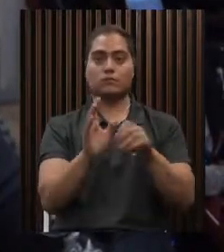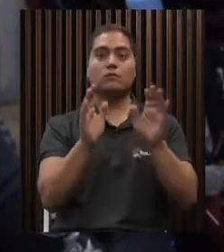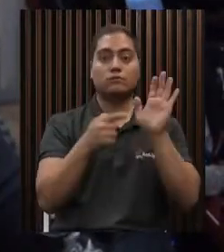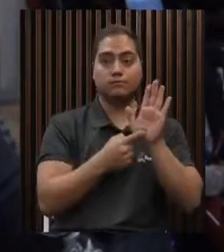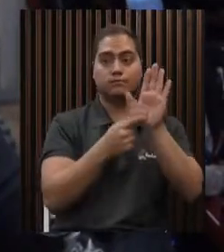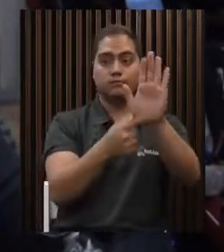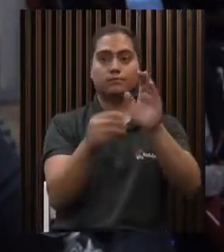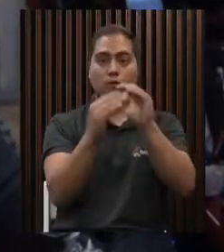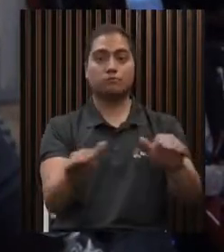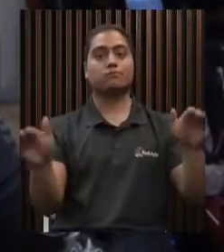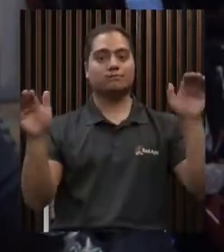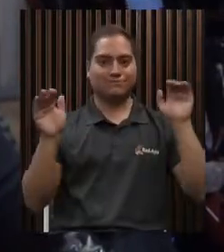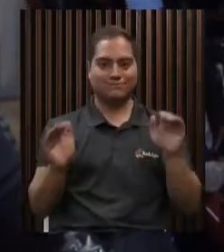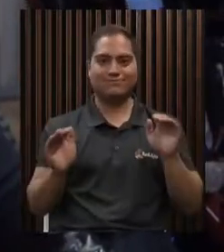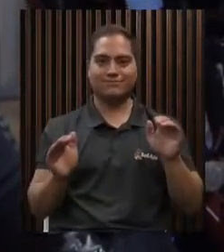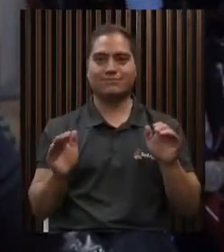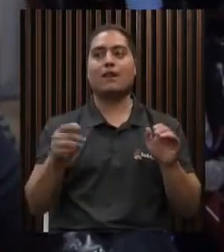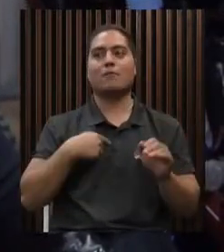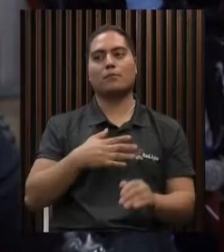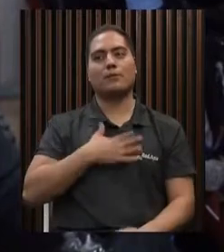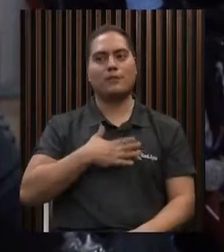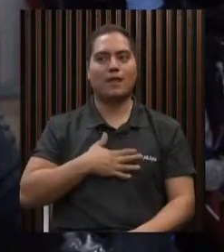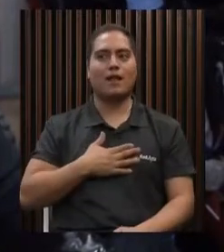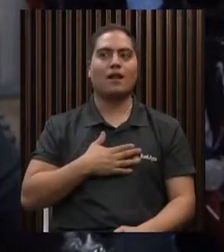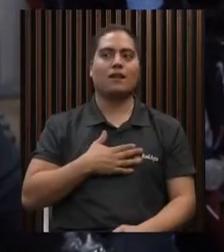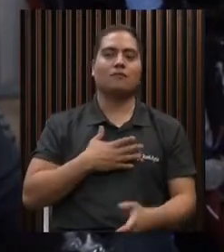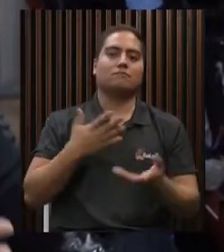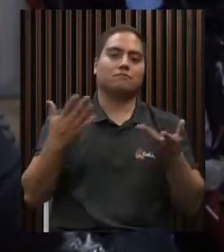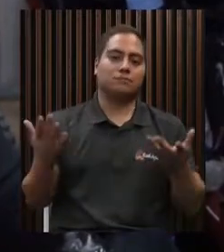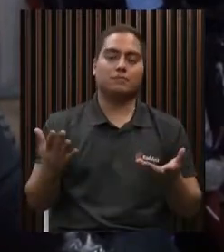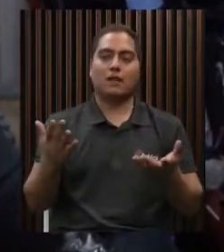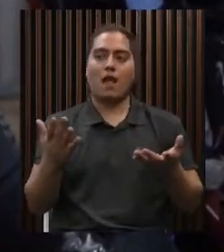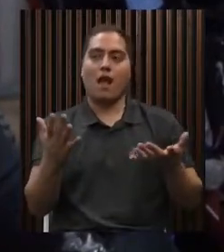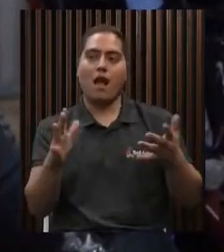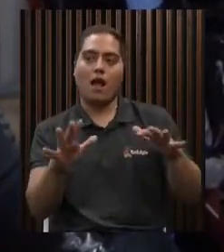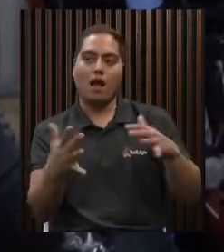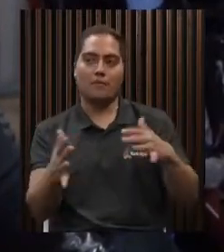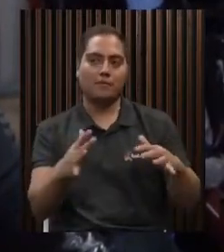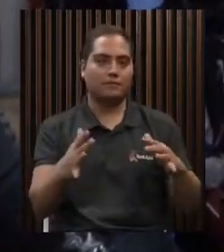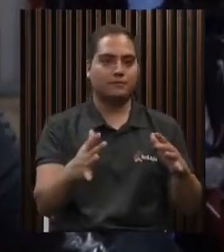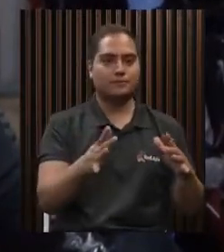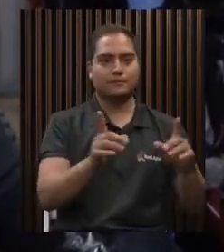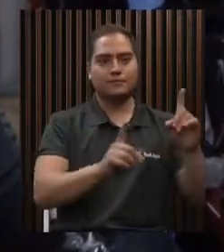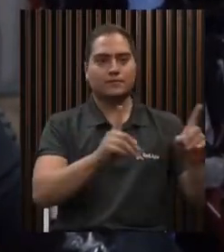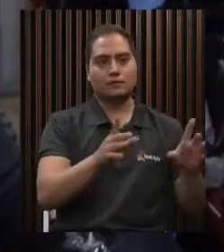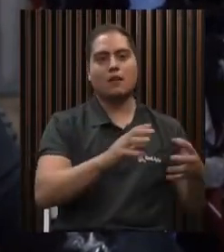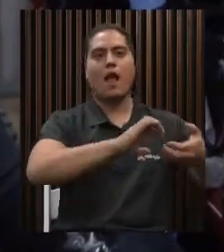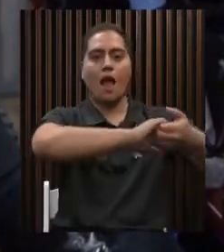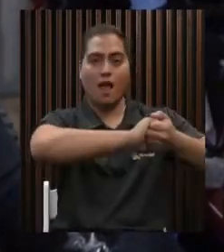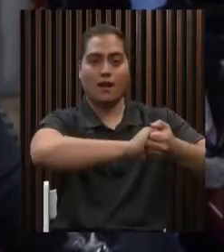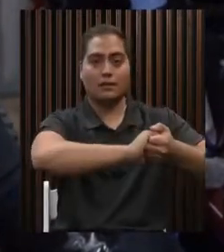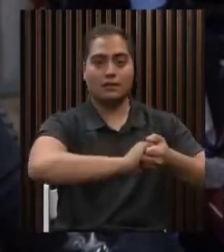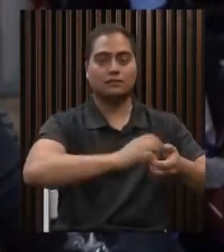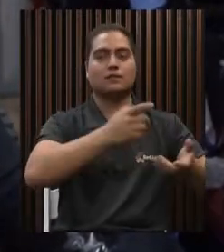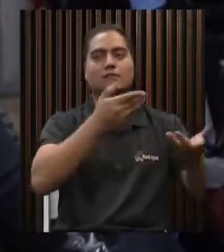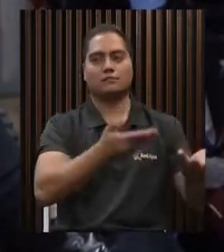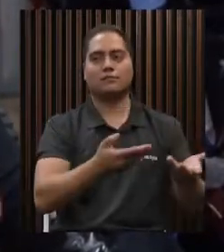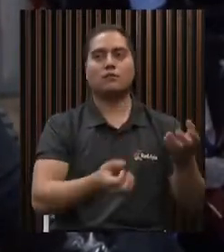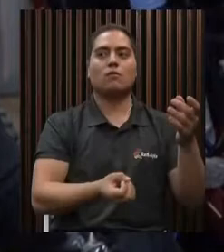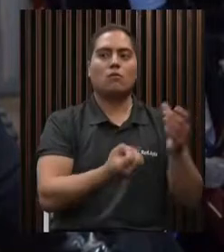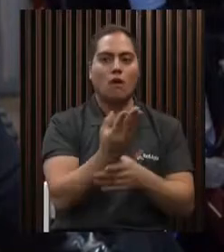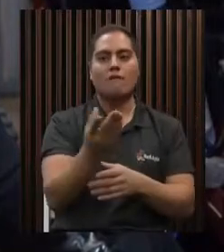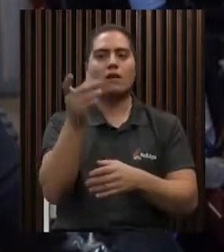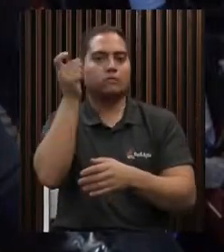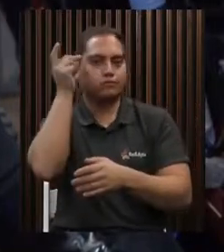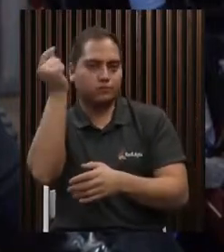me encantaría poder empaparme de posibles alianzas que nos hagan crecer en conjunto, imágenes, ideas, inspiraciones